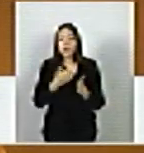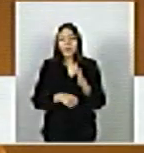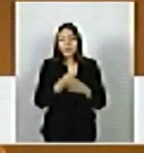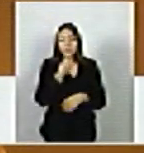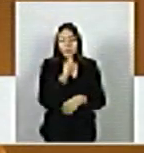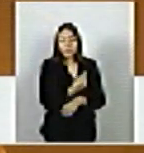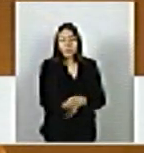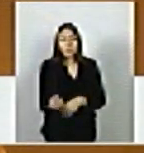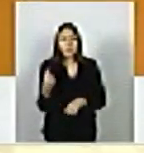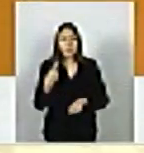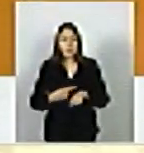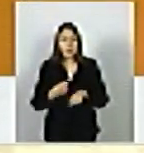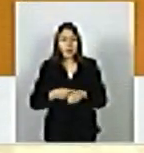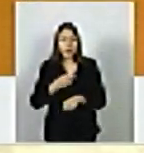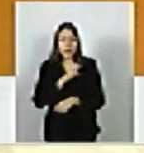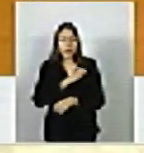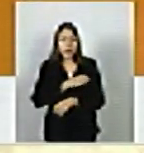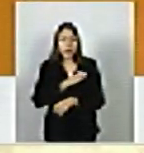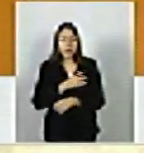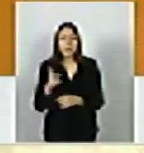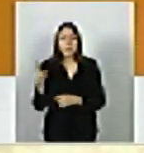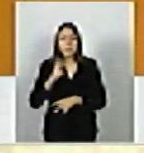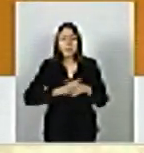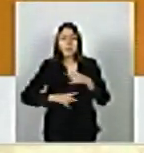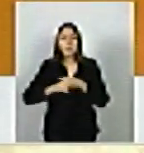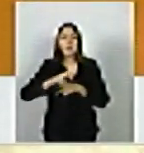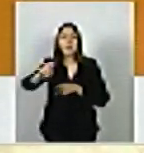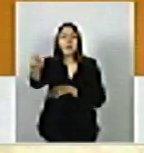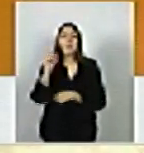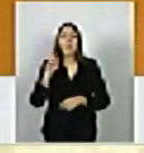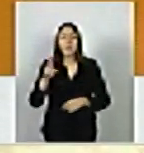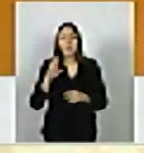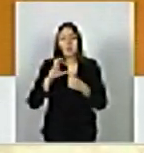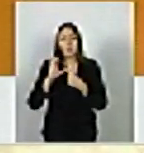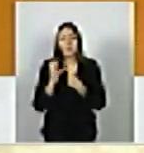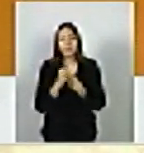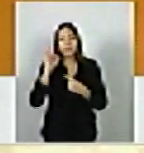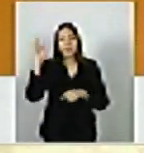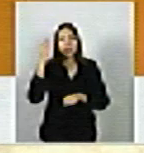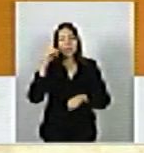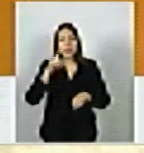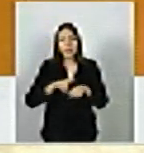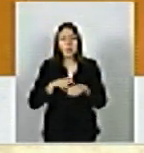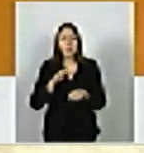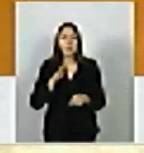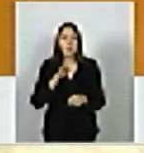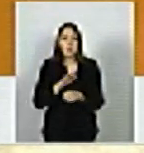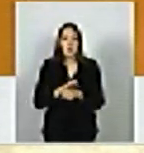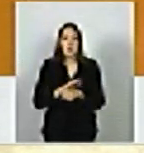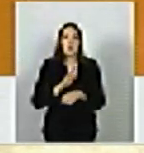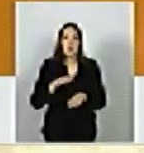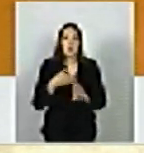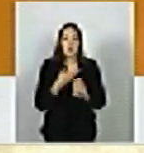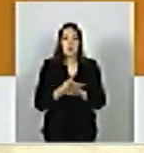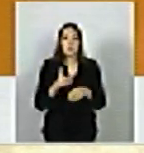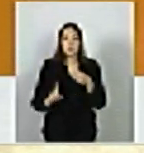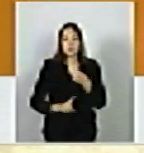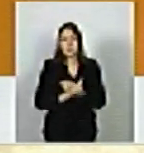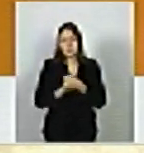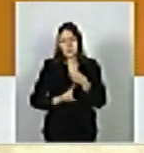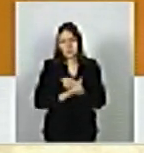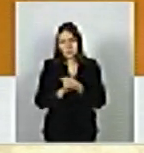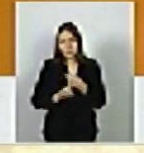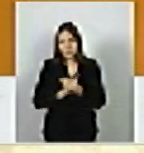pediátricos oncológicos se originó en la Comisión Federal para la Protección contra Riesgos Sanitarios,